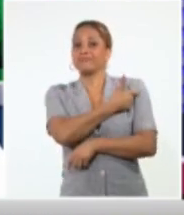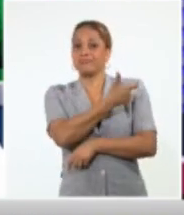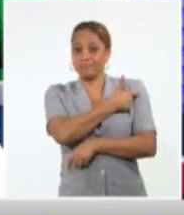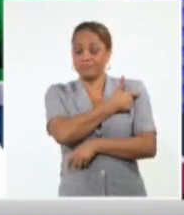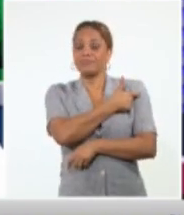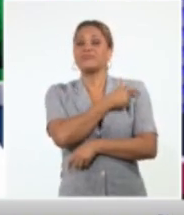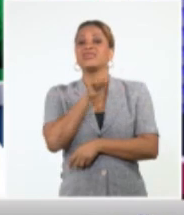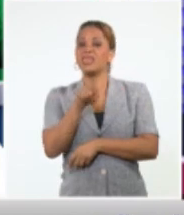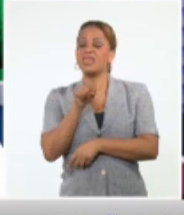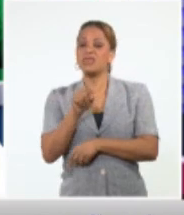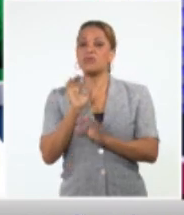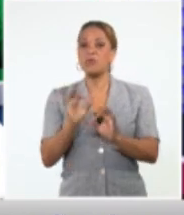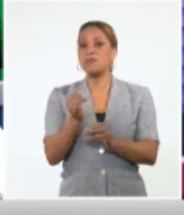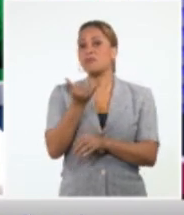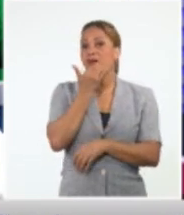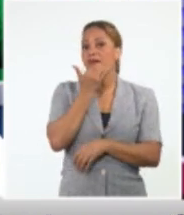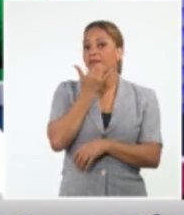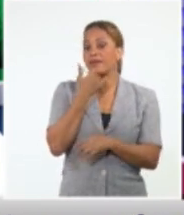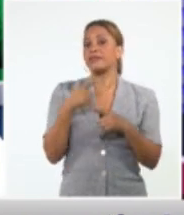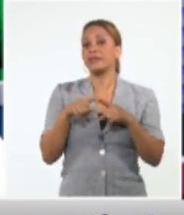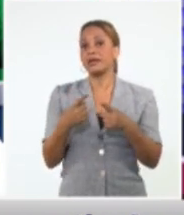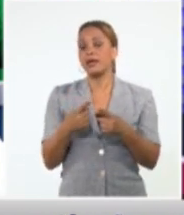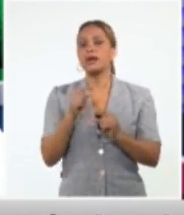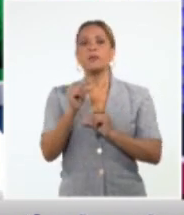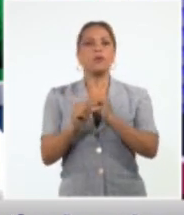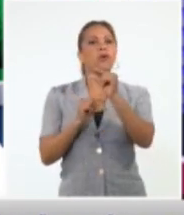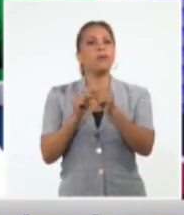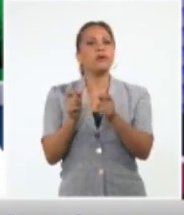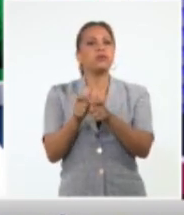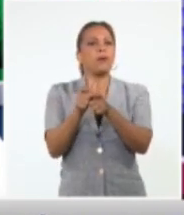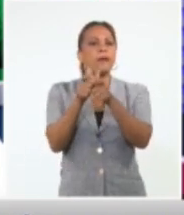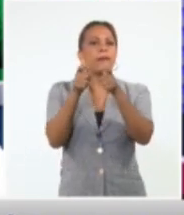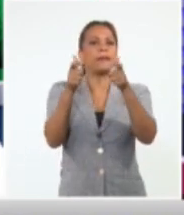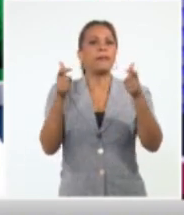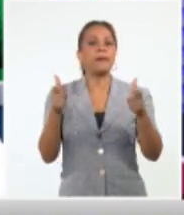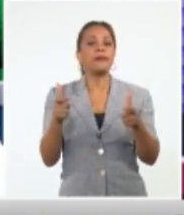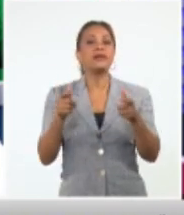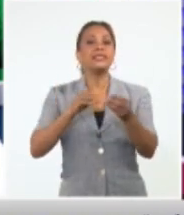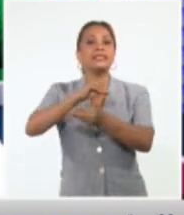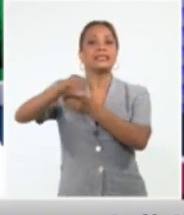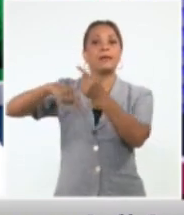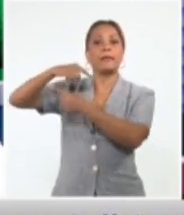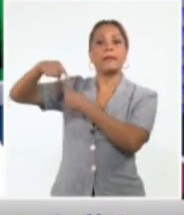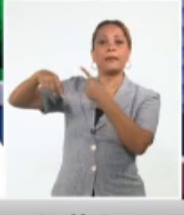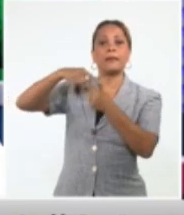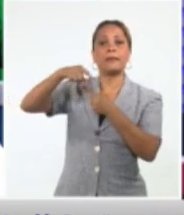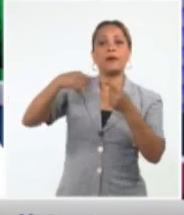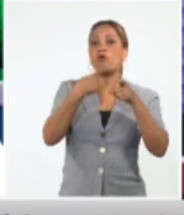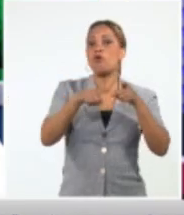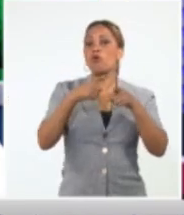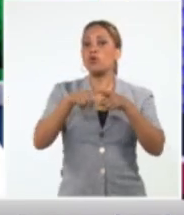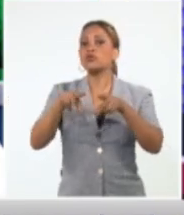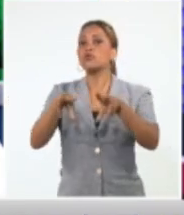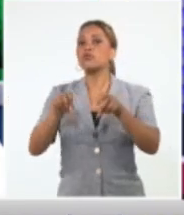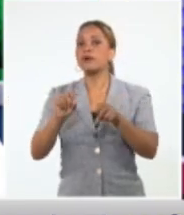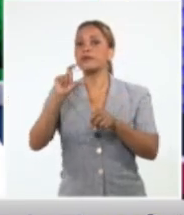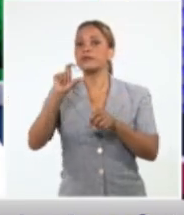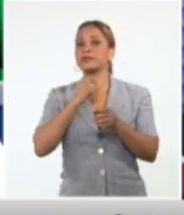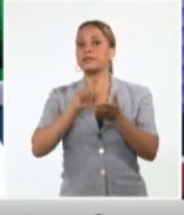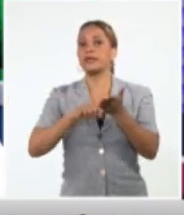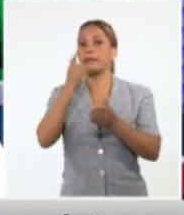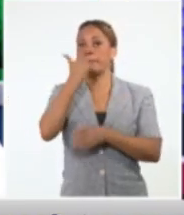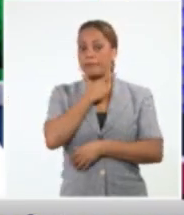propicia que se vayan produciendo muchas mutaciones y aparezcan nuevas variantes.